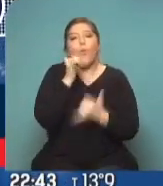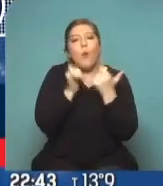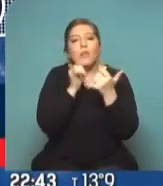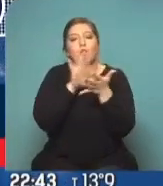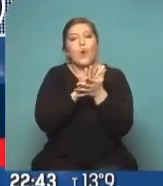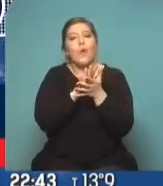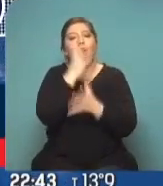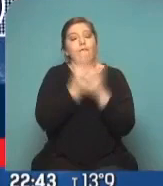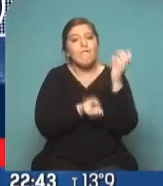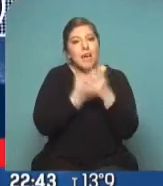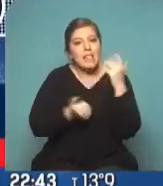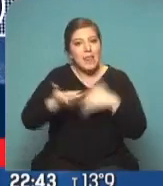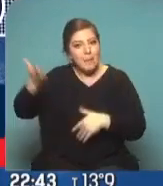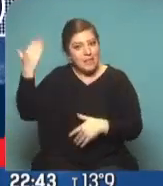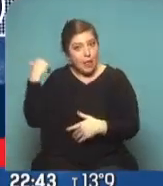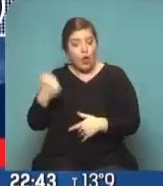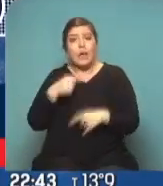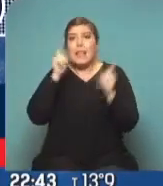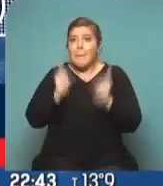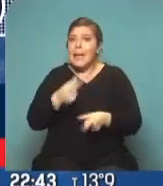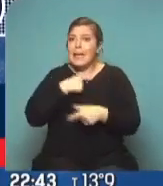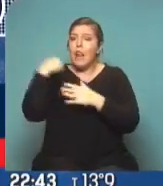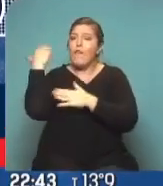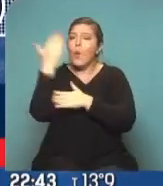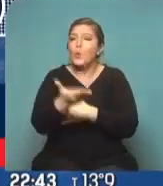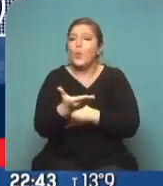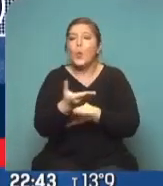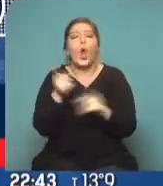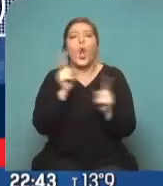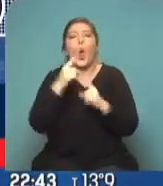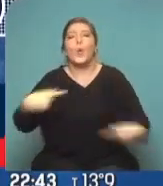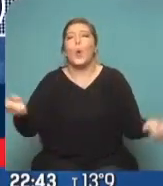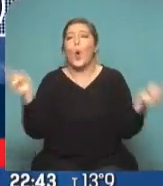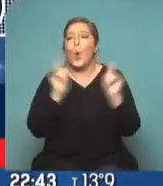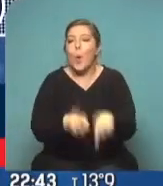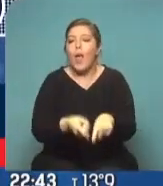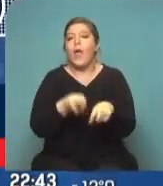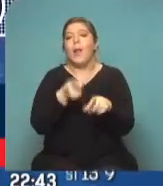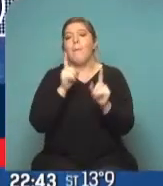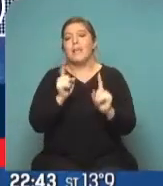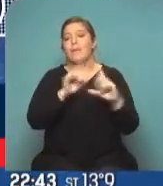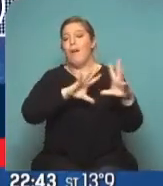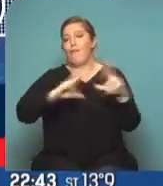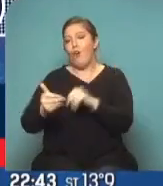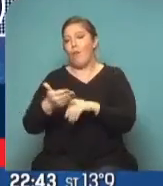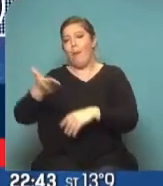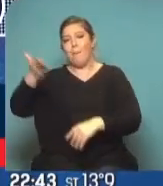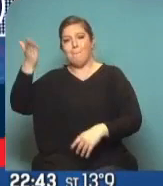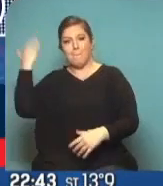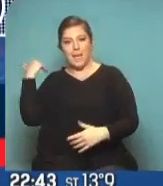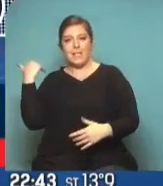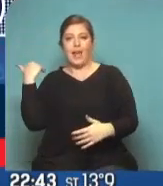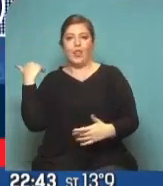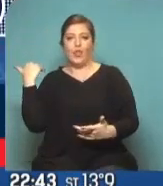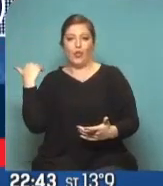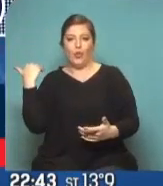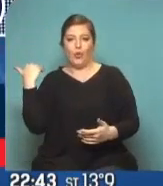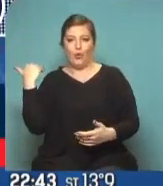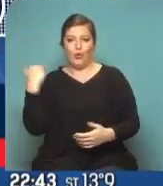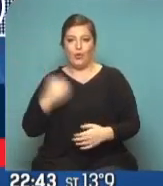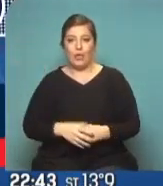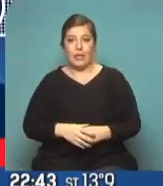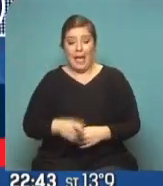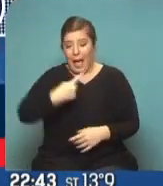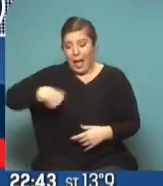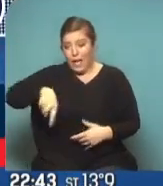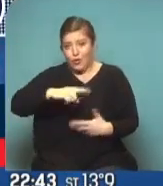también se quede al futuro, no revalidar y reivindicar las banderas del pasado que nos